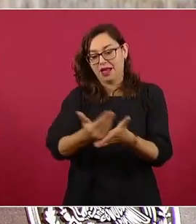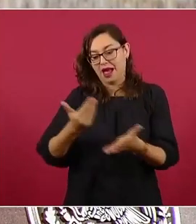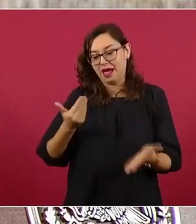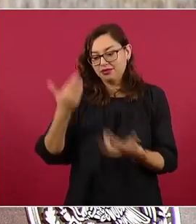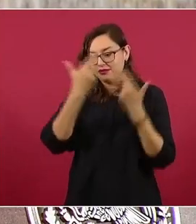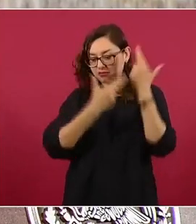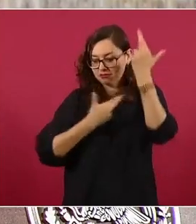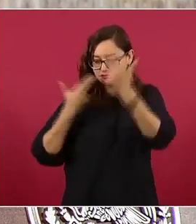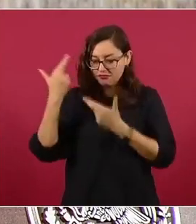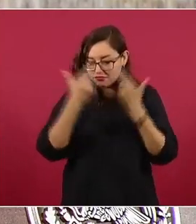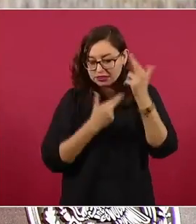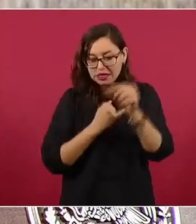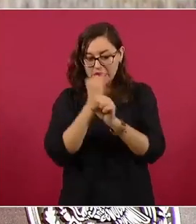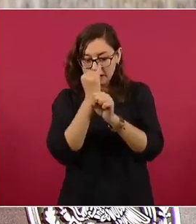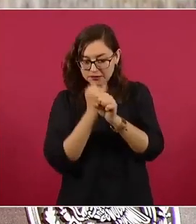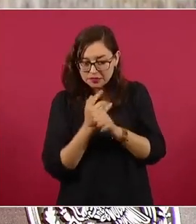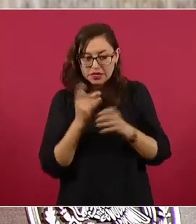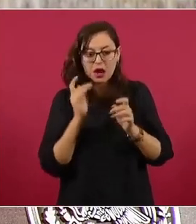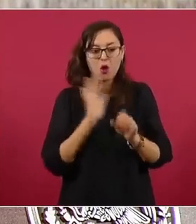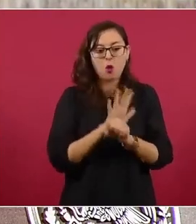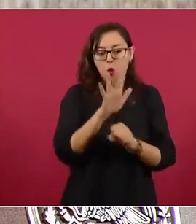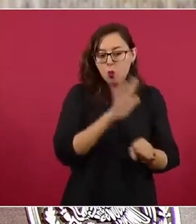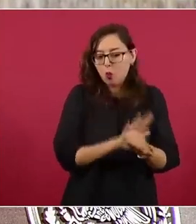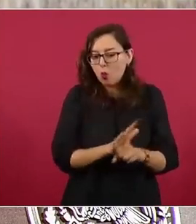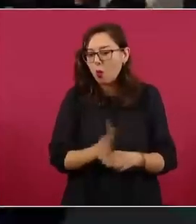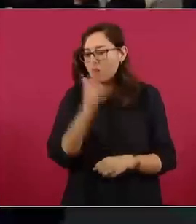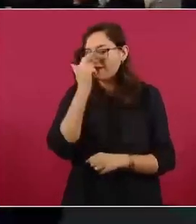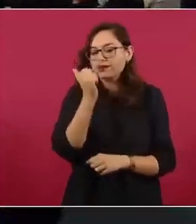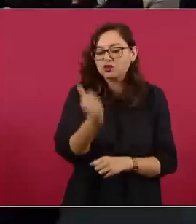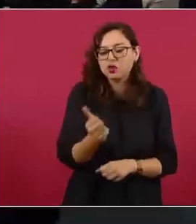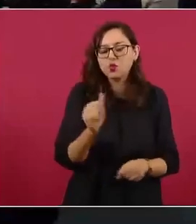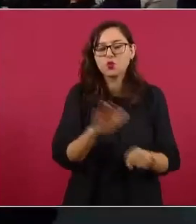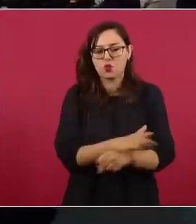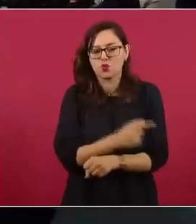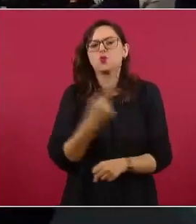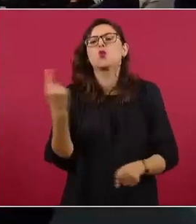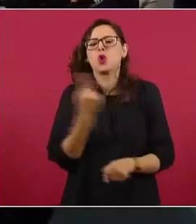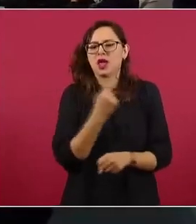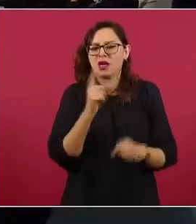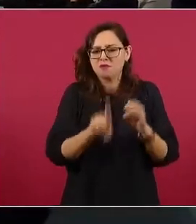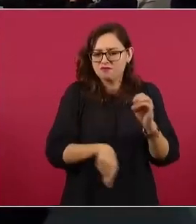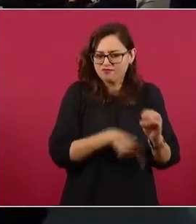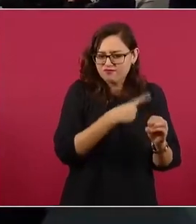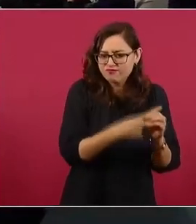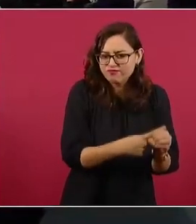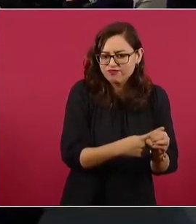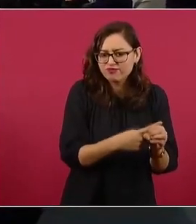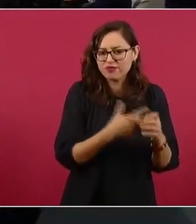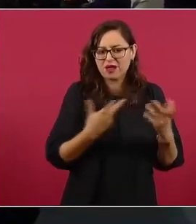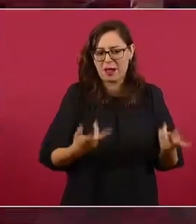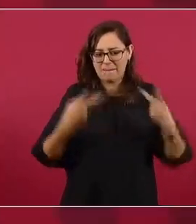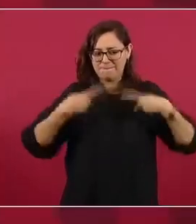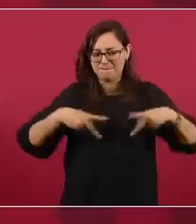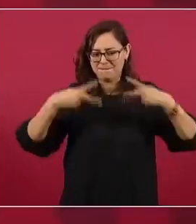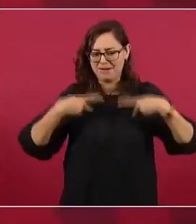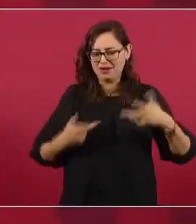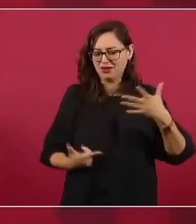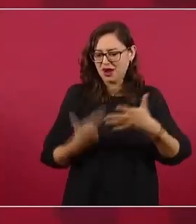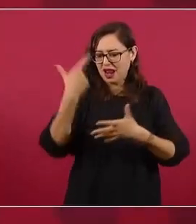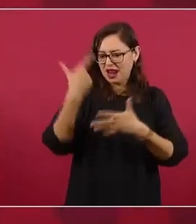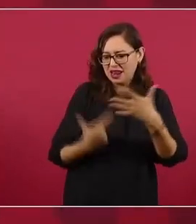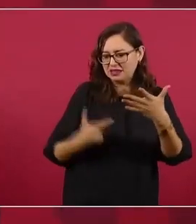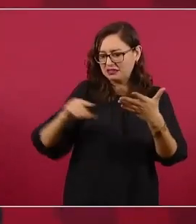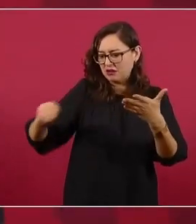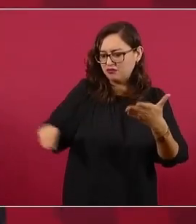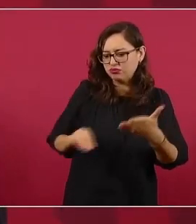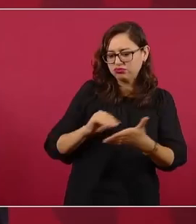personas bloqueadas. Tiene que también haber un motivo plenamente